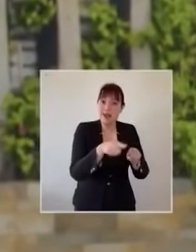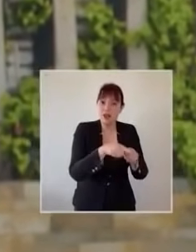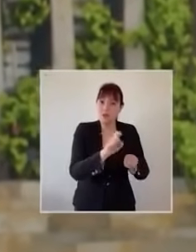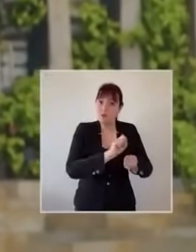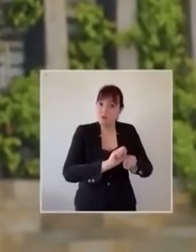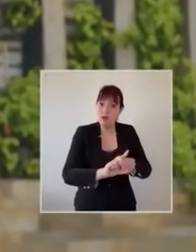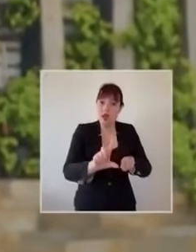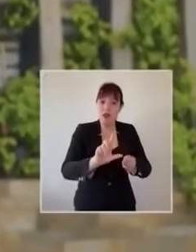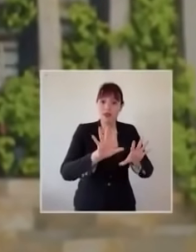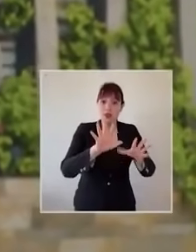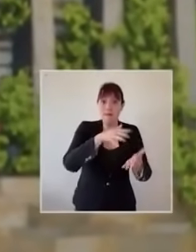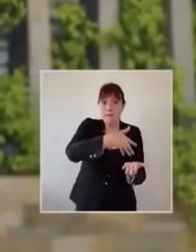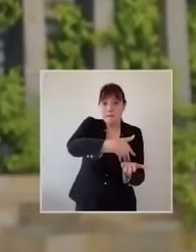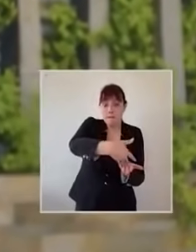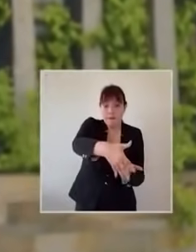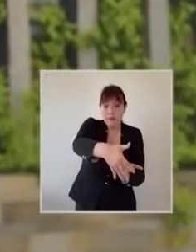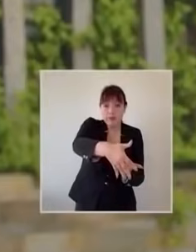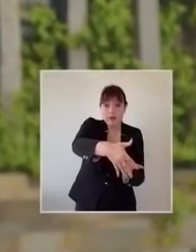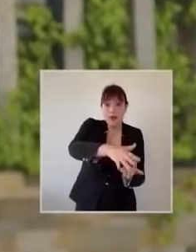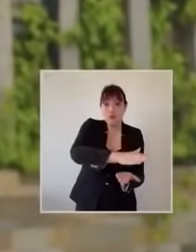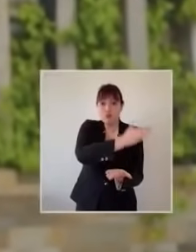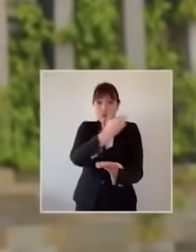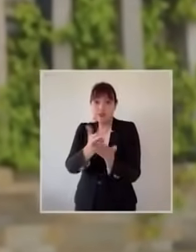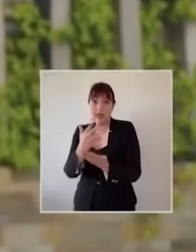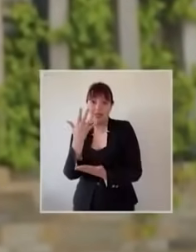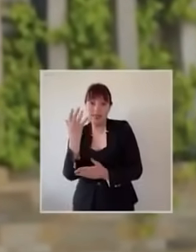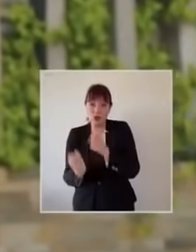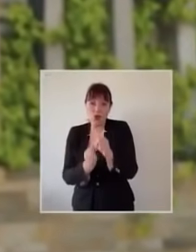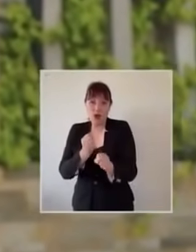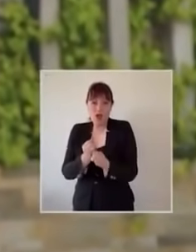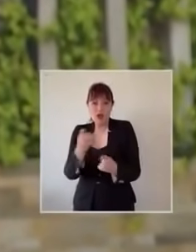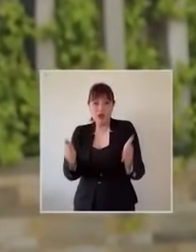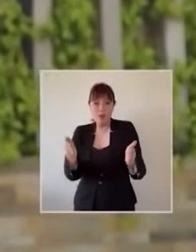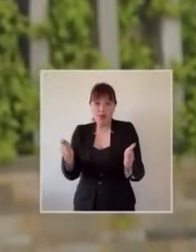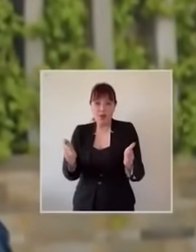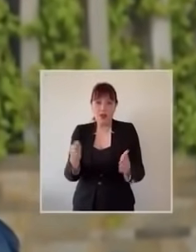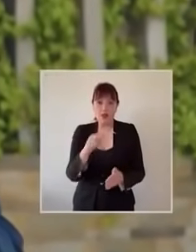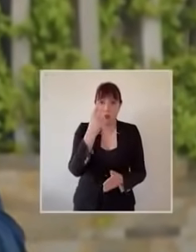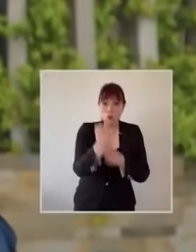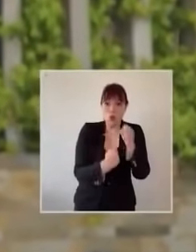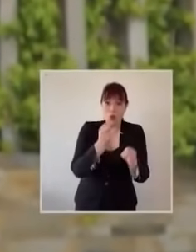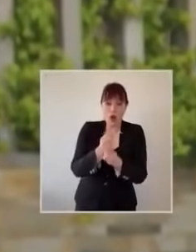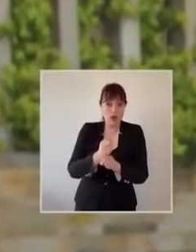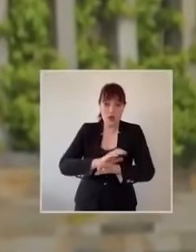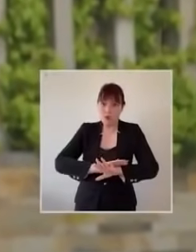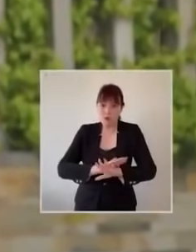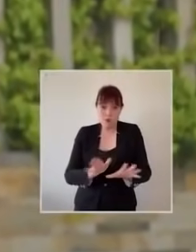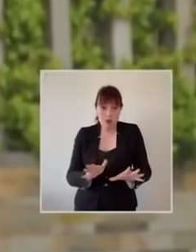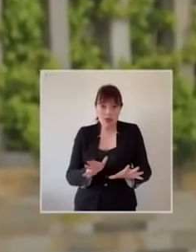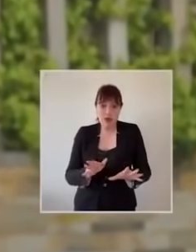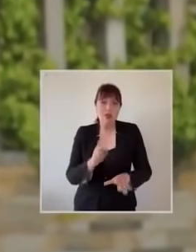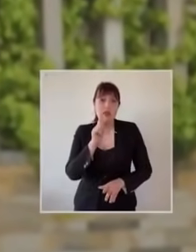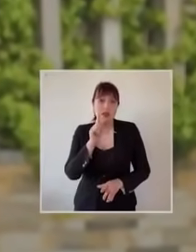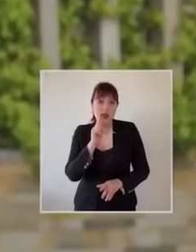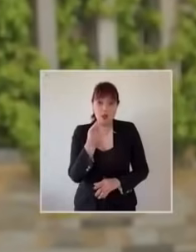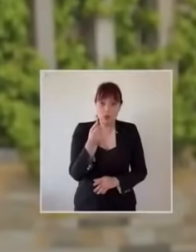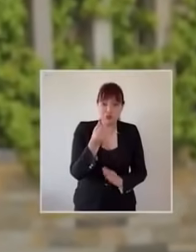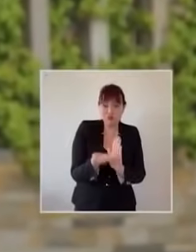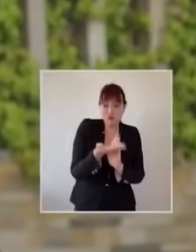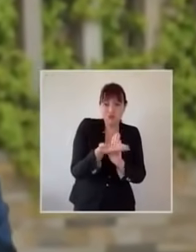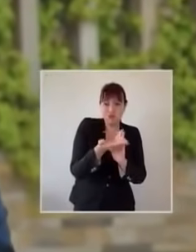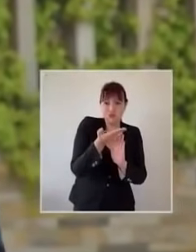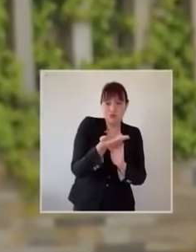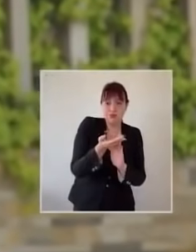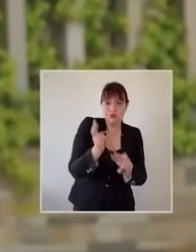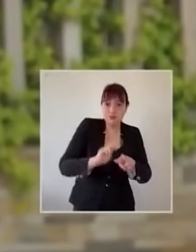para emprender por 10 millones de pesos a 5 años de plazo, si en el segundo año, al terminar el segundo año, tiene utilidades